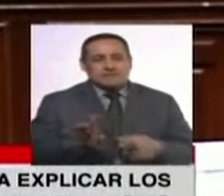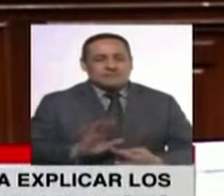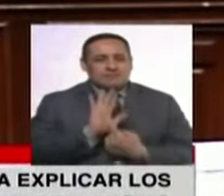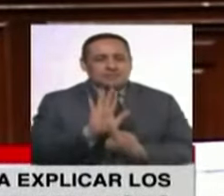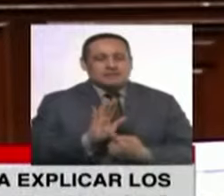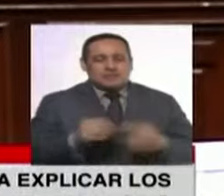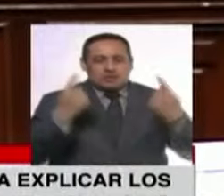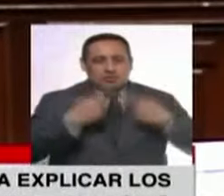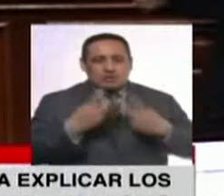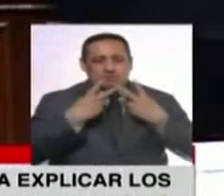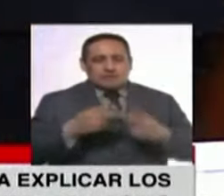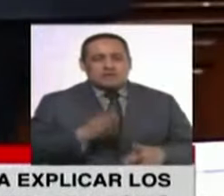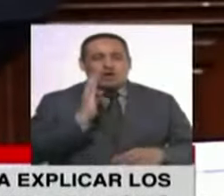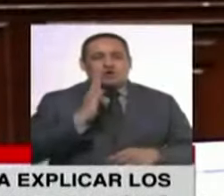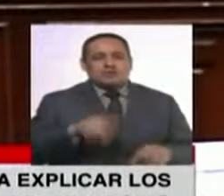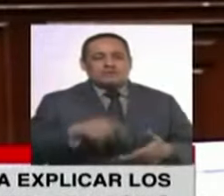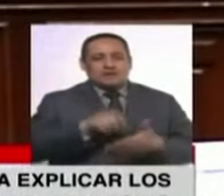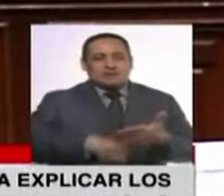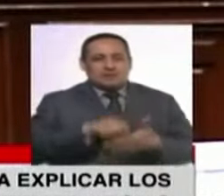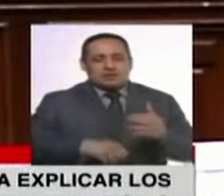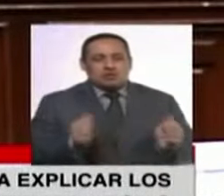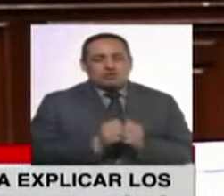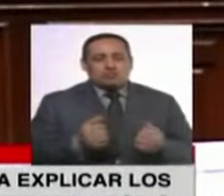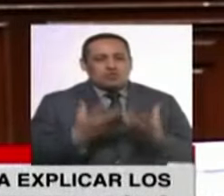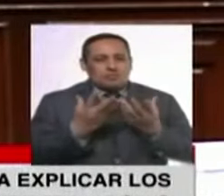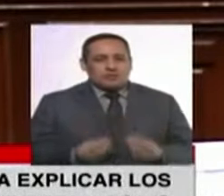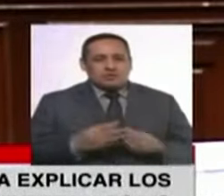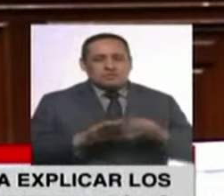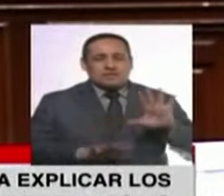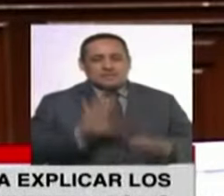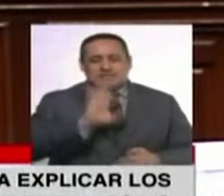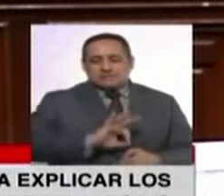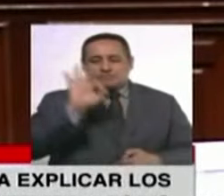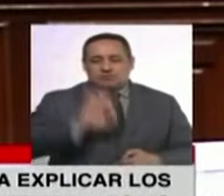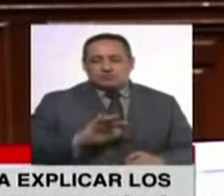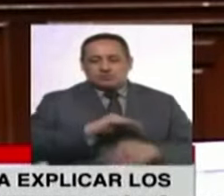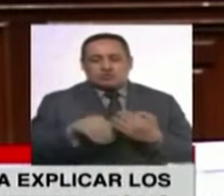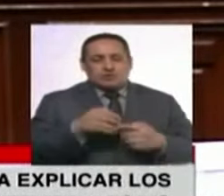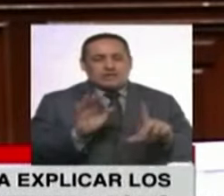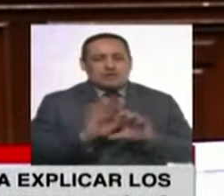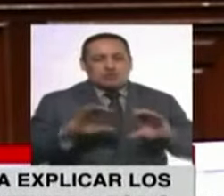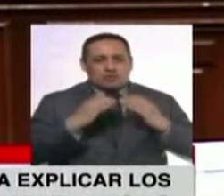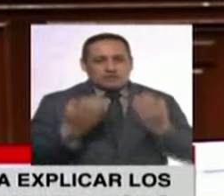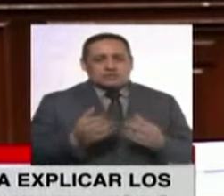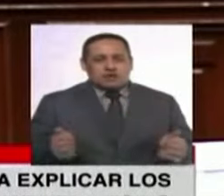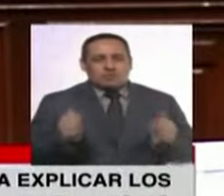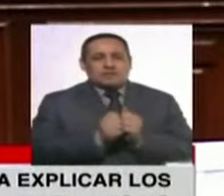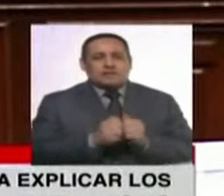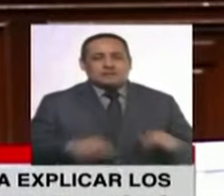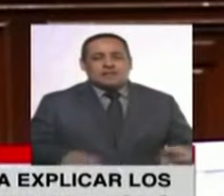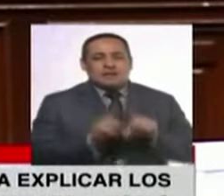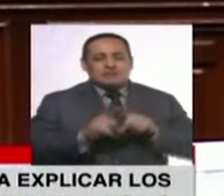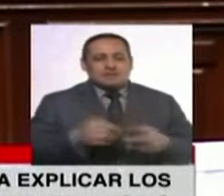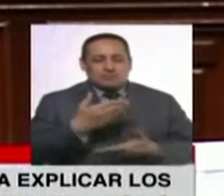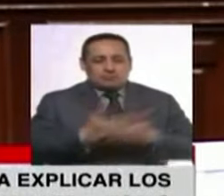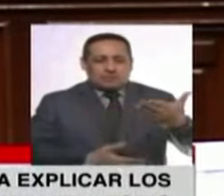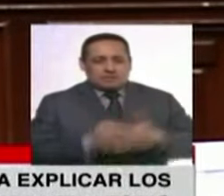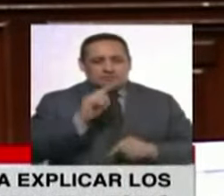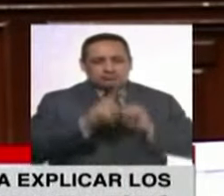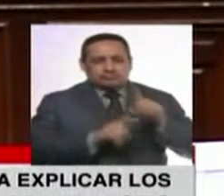mediante emoción de orden del día firmada por no menos del 15% del número legal de congresistas y acompañada del respectivo